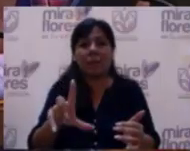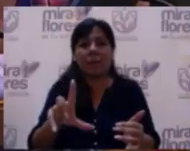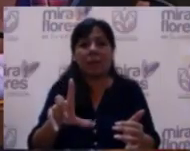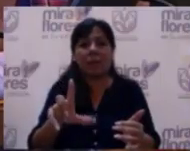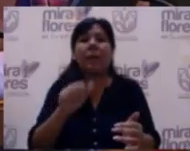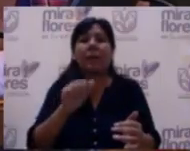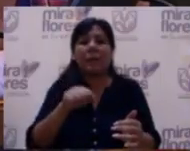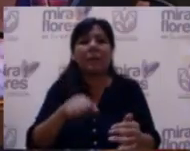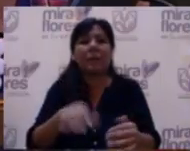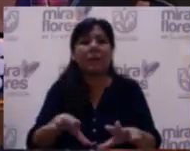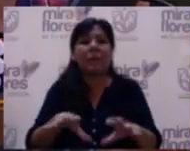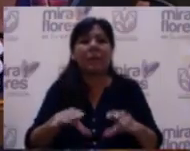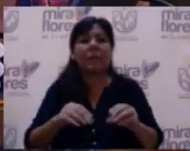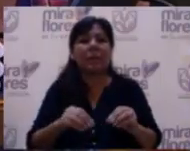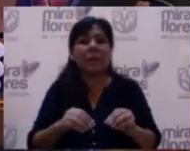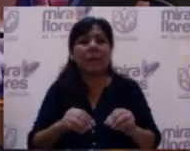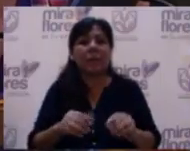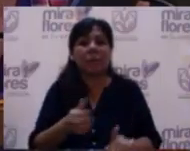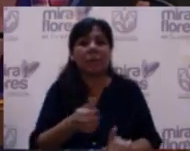por